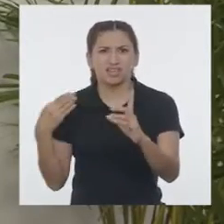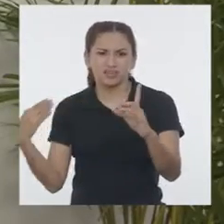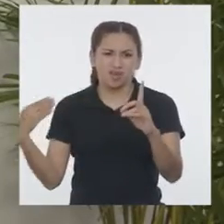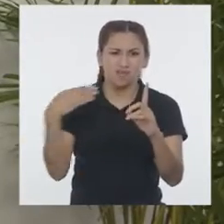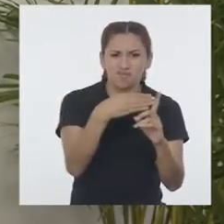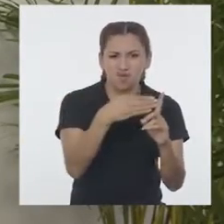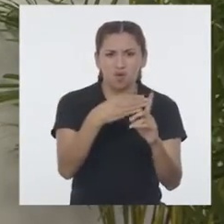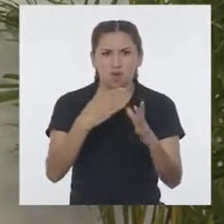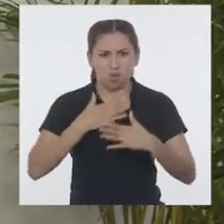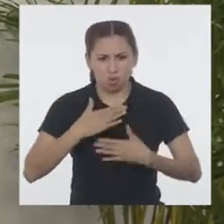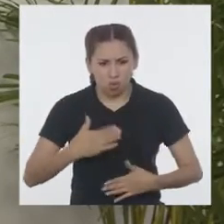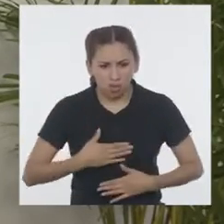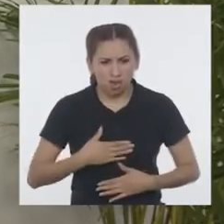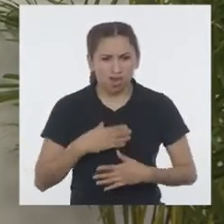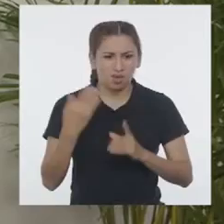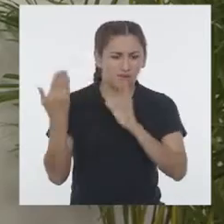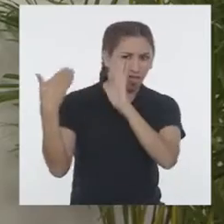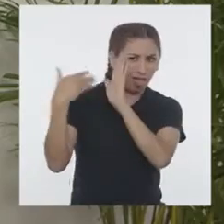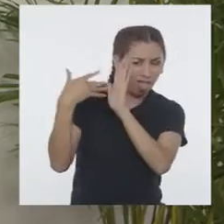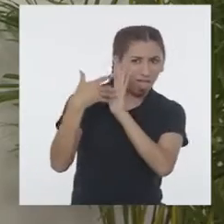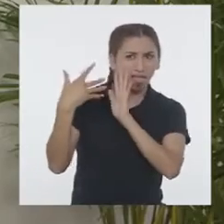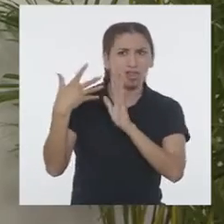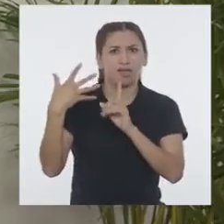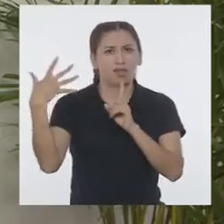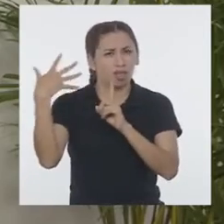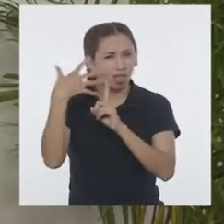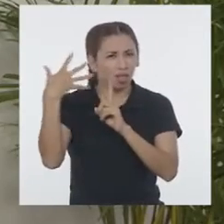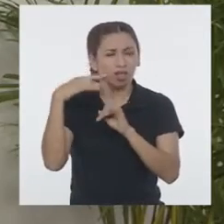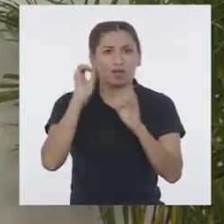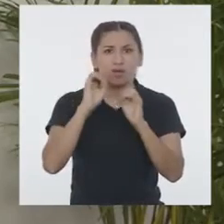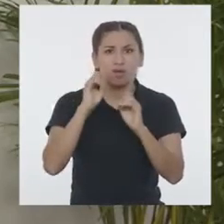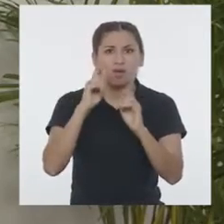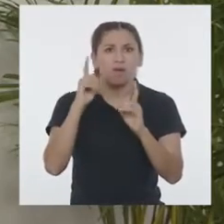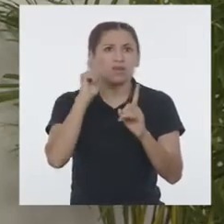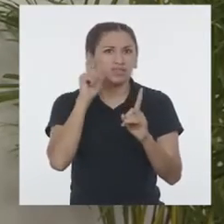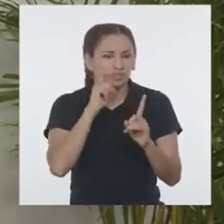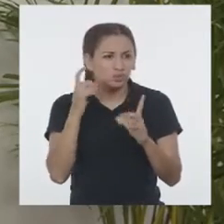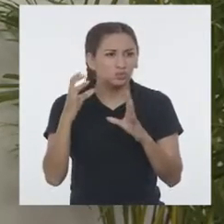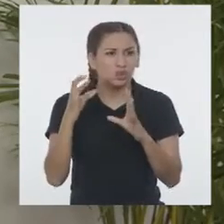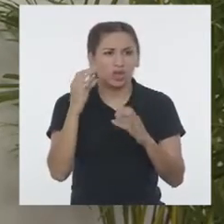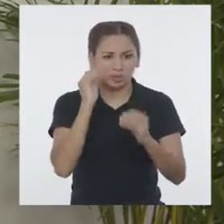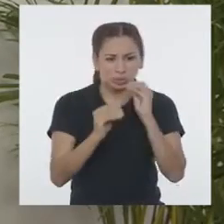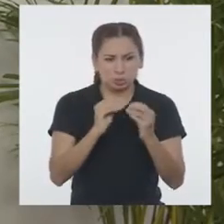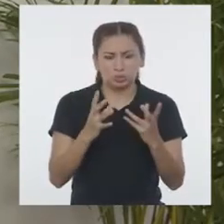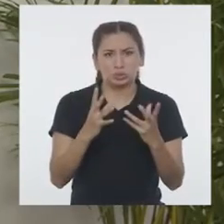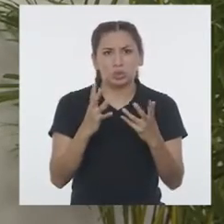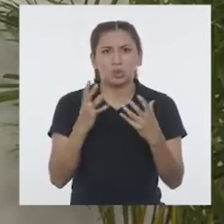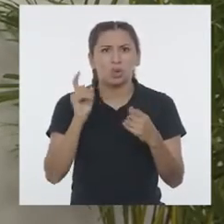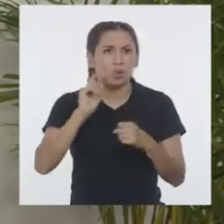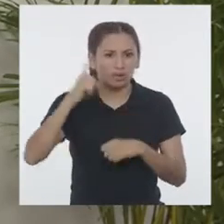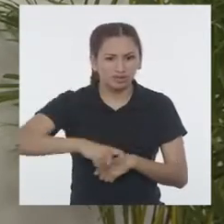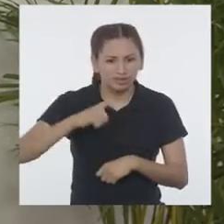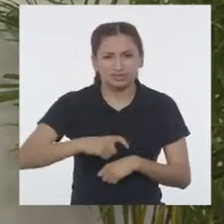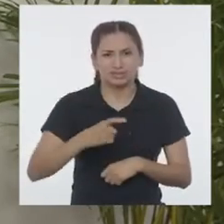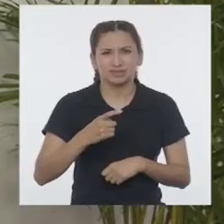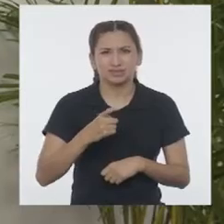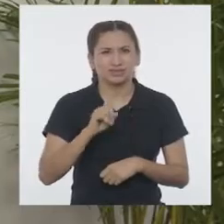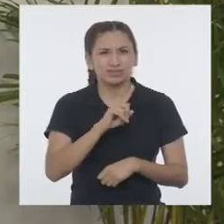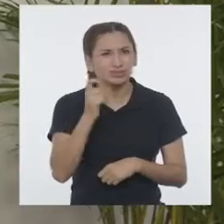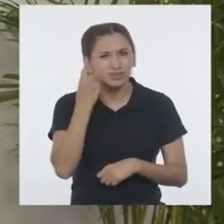agredir física, psicológica o sexualmente a alguien para resolver algún conflicto o por necesidad.